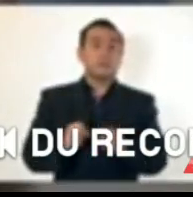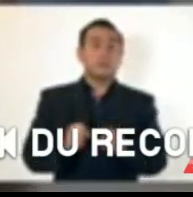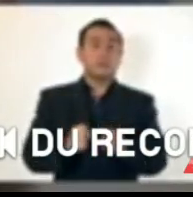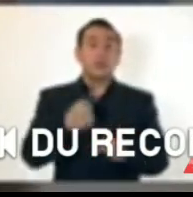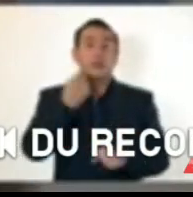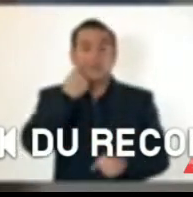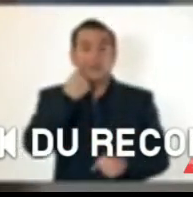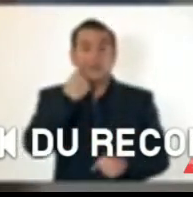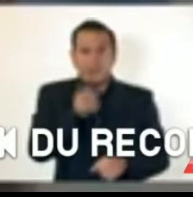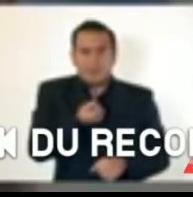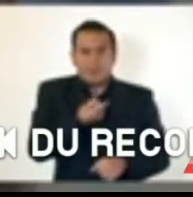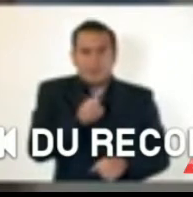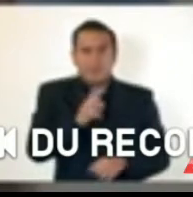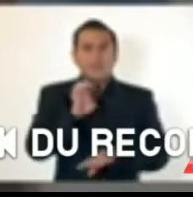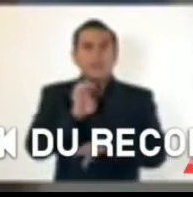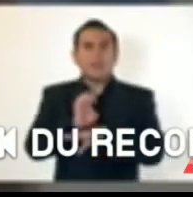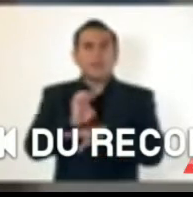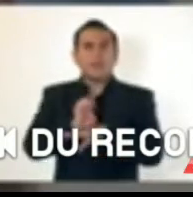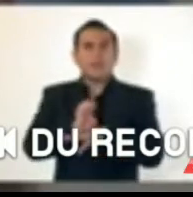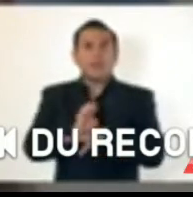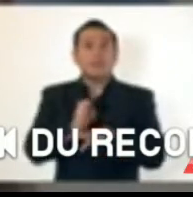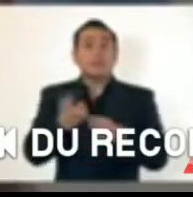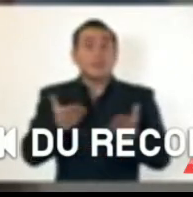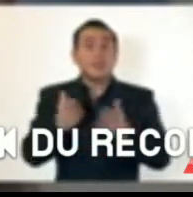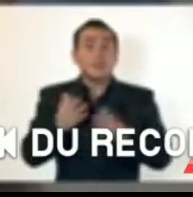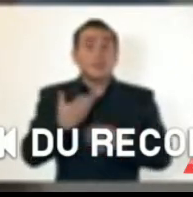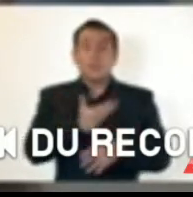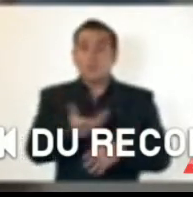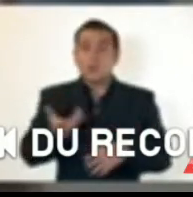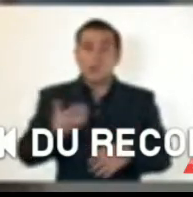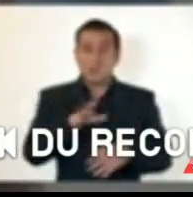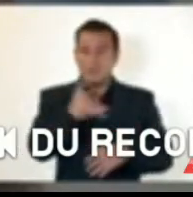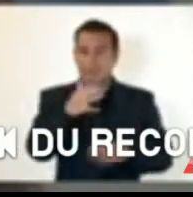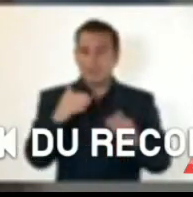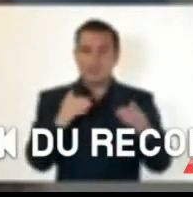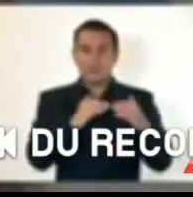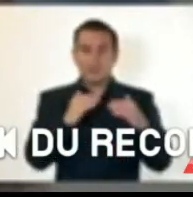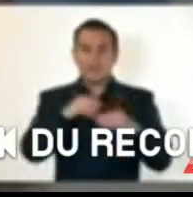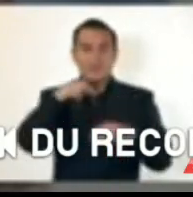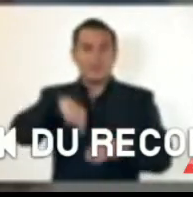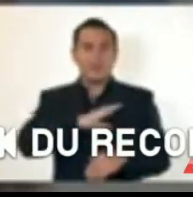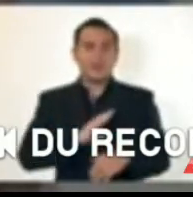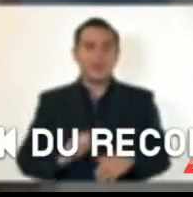está pasando ahí nomás en Ecuador, en un país latinoamericano, con un clima parecido al nuestro, con